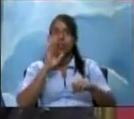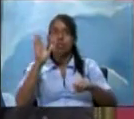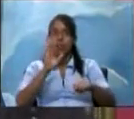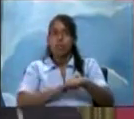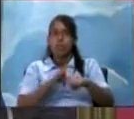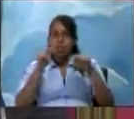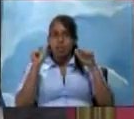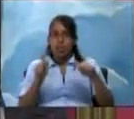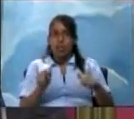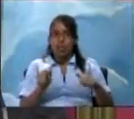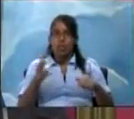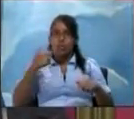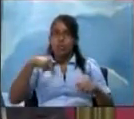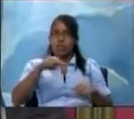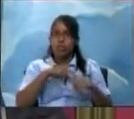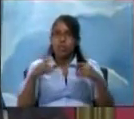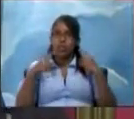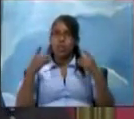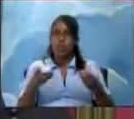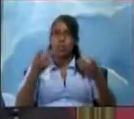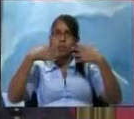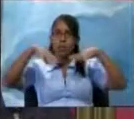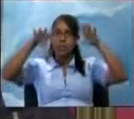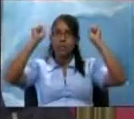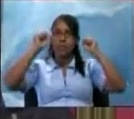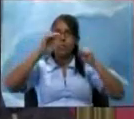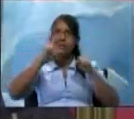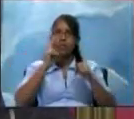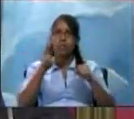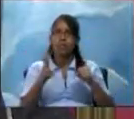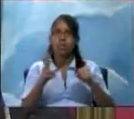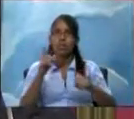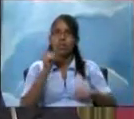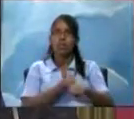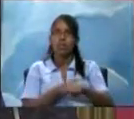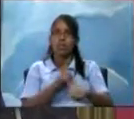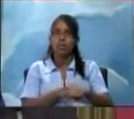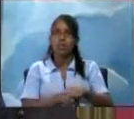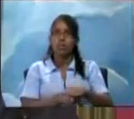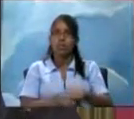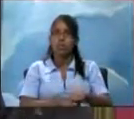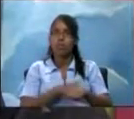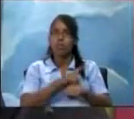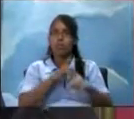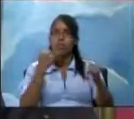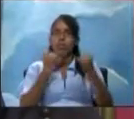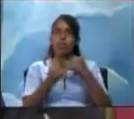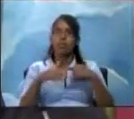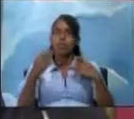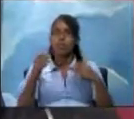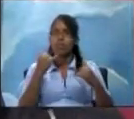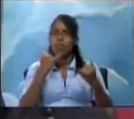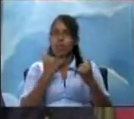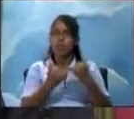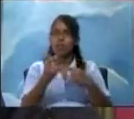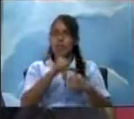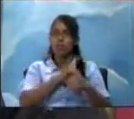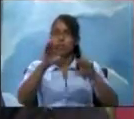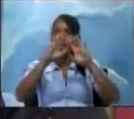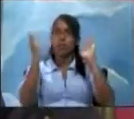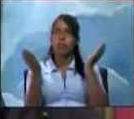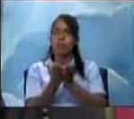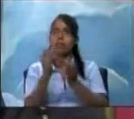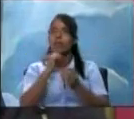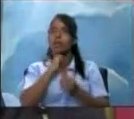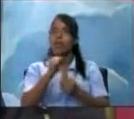están cumpliendo. Hoy nosotros debemos de entender que estamos viviendo los tiempos del fin. ¿Cuál fin? No el fin de